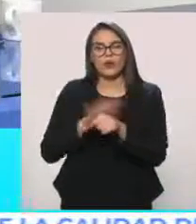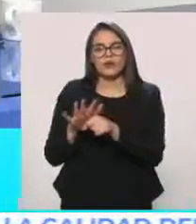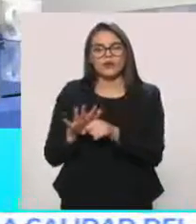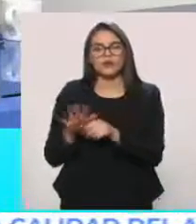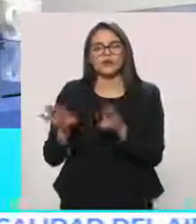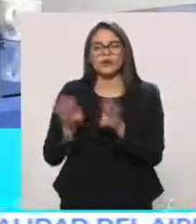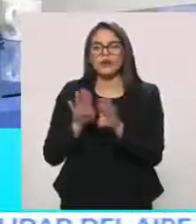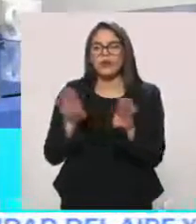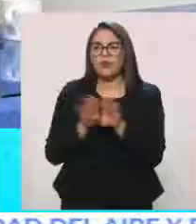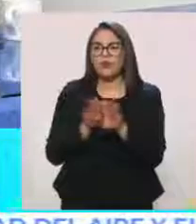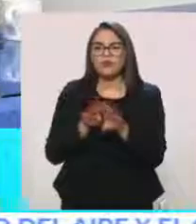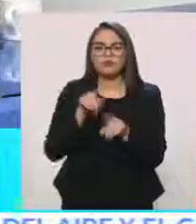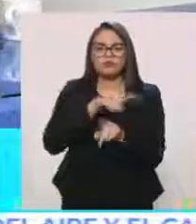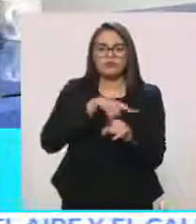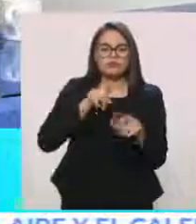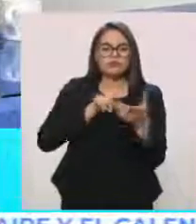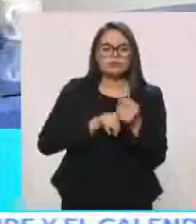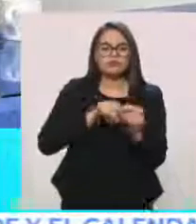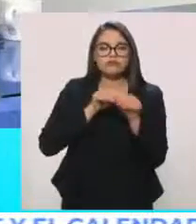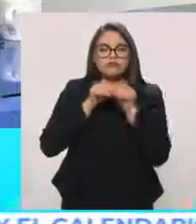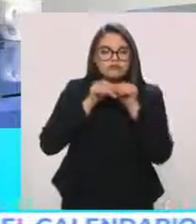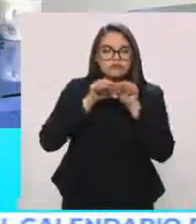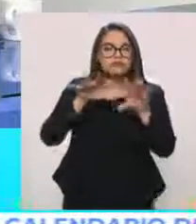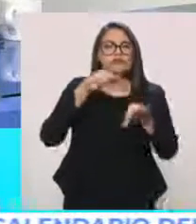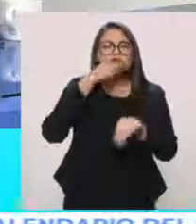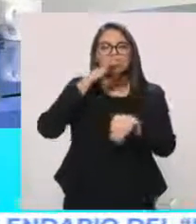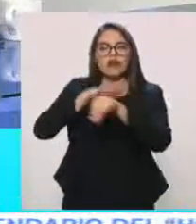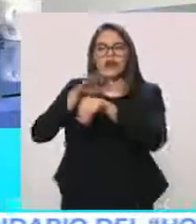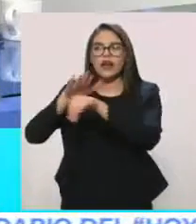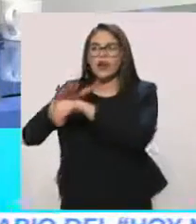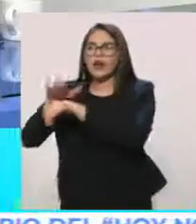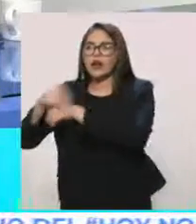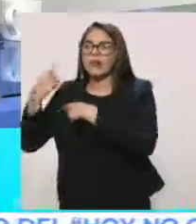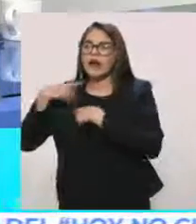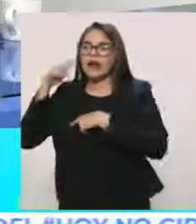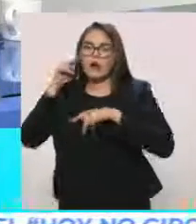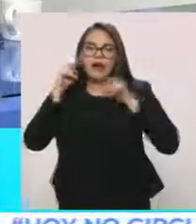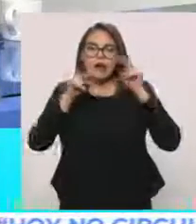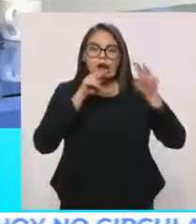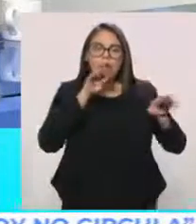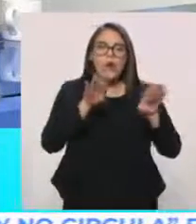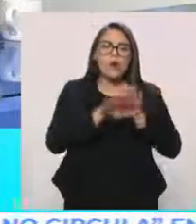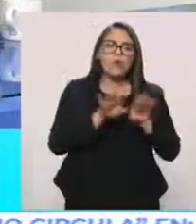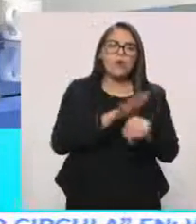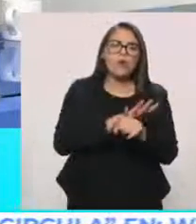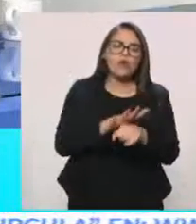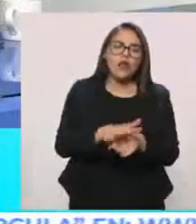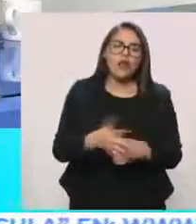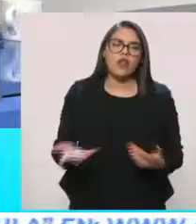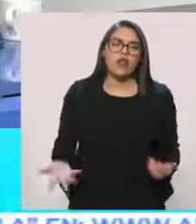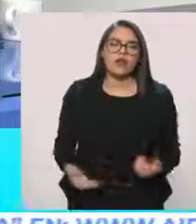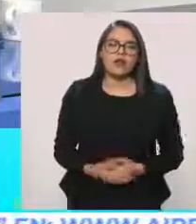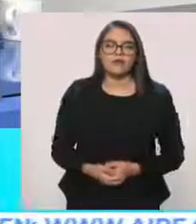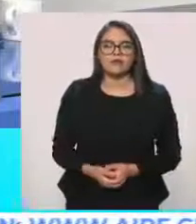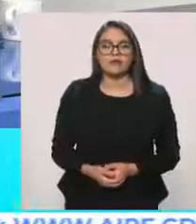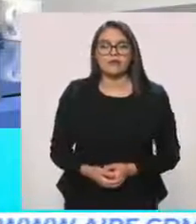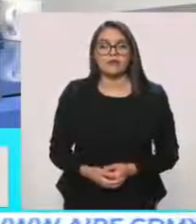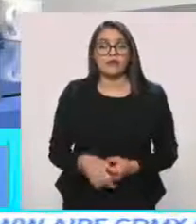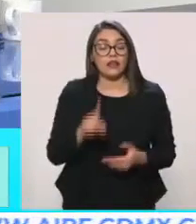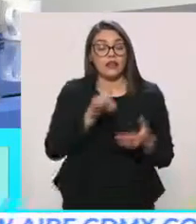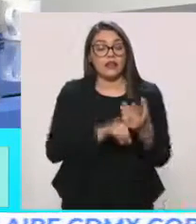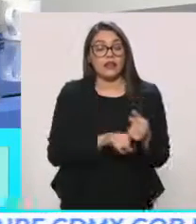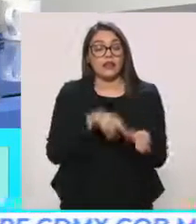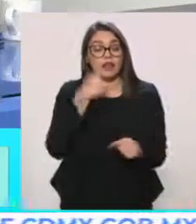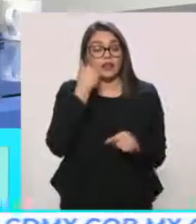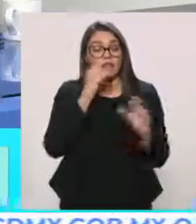sus afiliados y a quien en general desee pues estar al tanto de estos temas. La capacitación en línea ya se está dando, solo tienen que entrar a